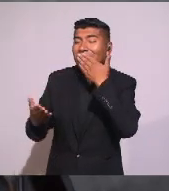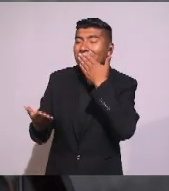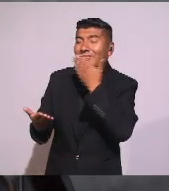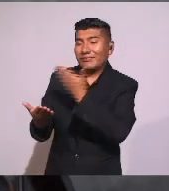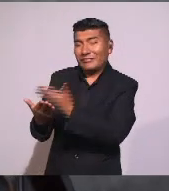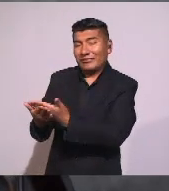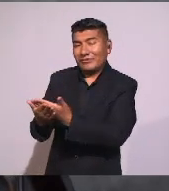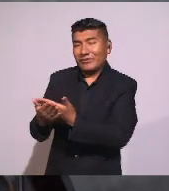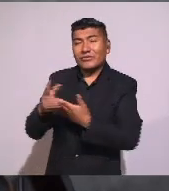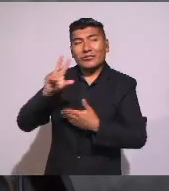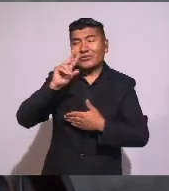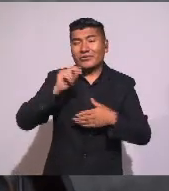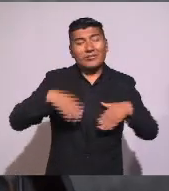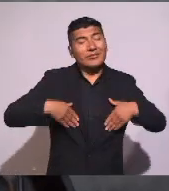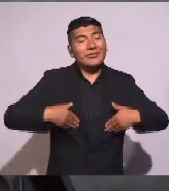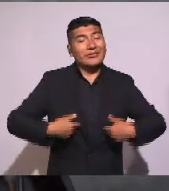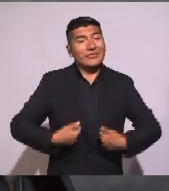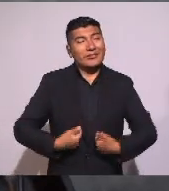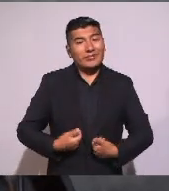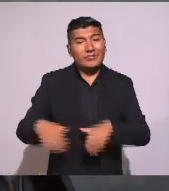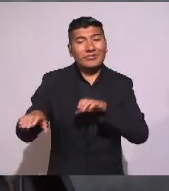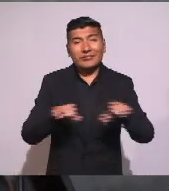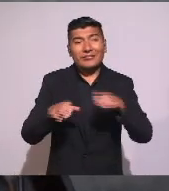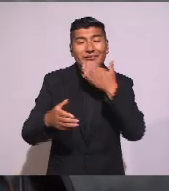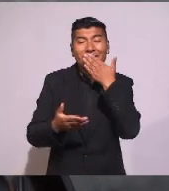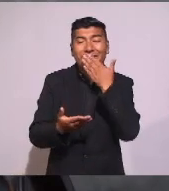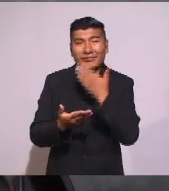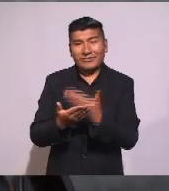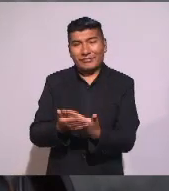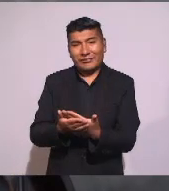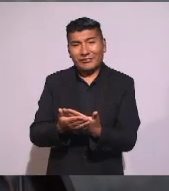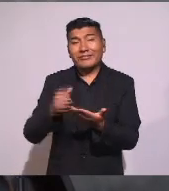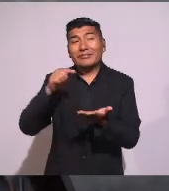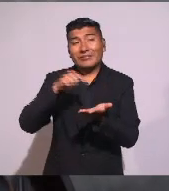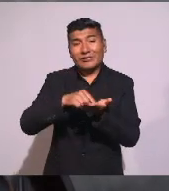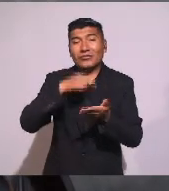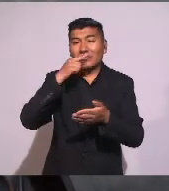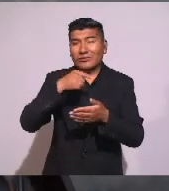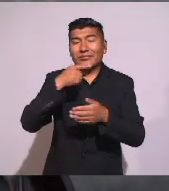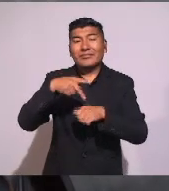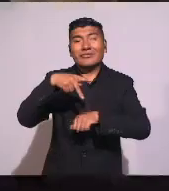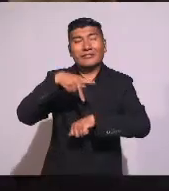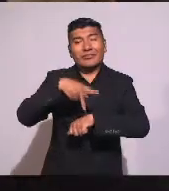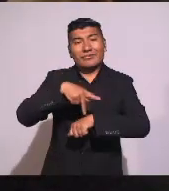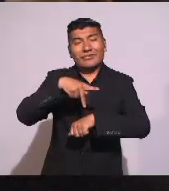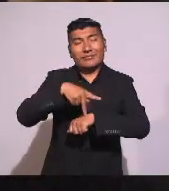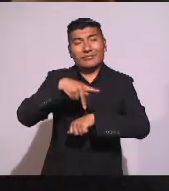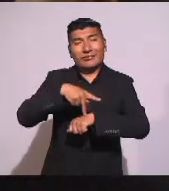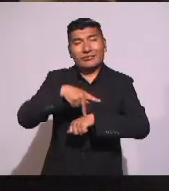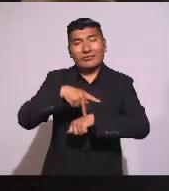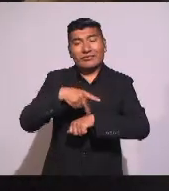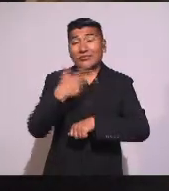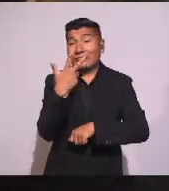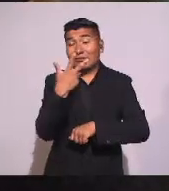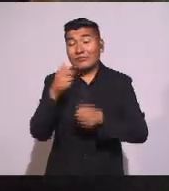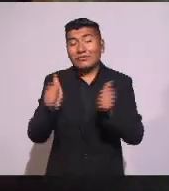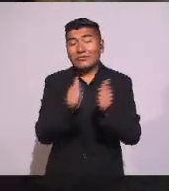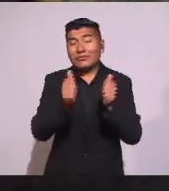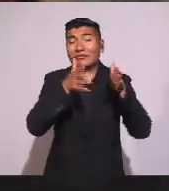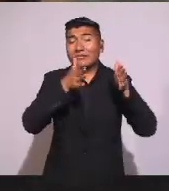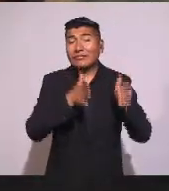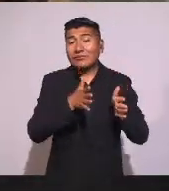no nos cansemos de hacer el pie y se nos dice san pablo los 10 apóstoles